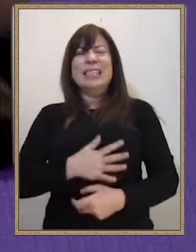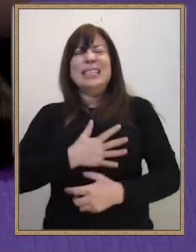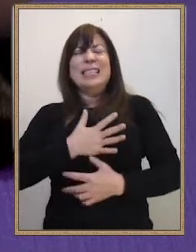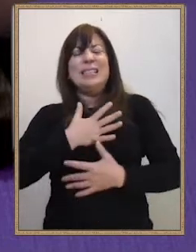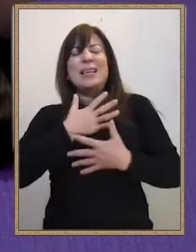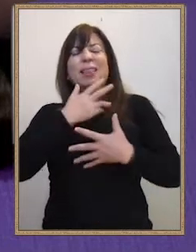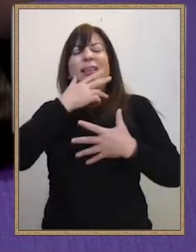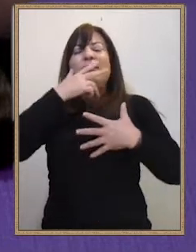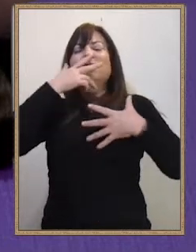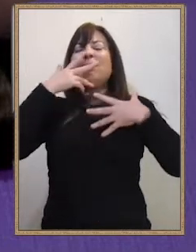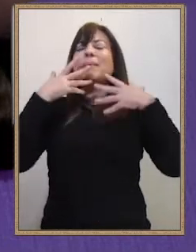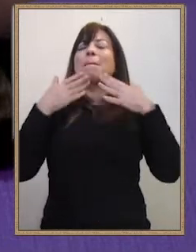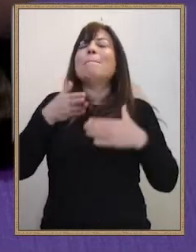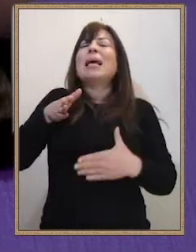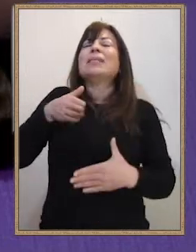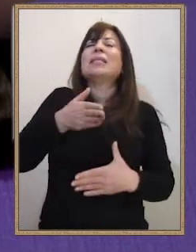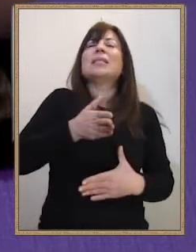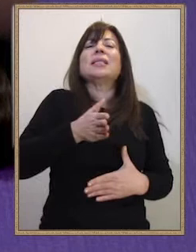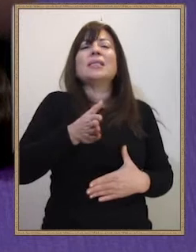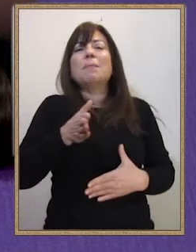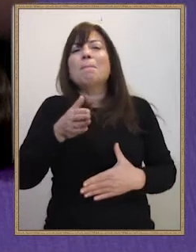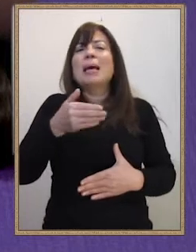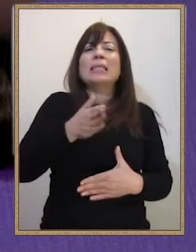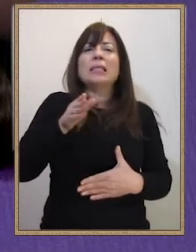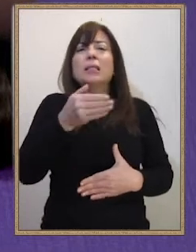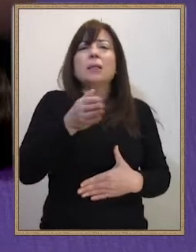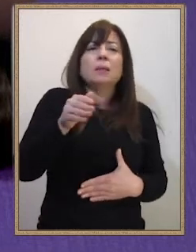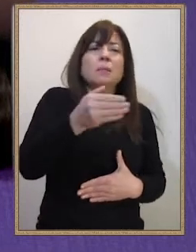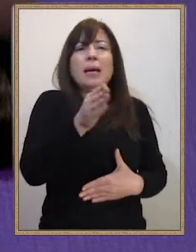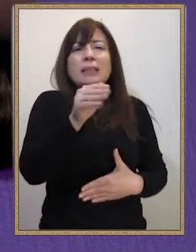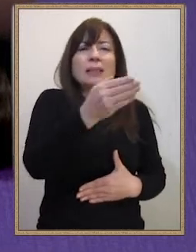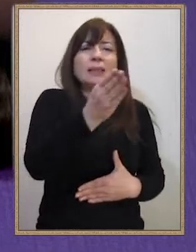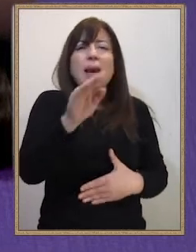sintiendo que somos un pez en el mar.